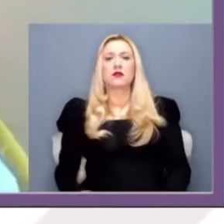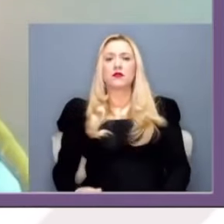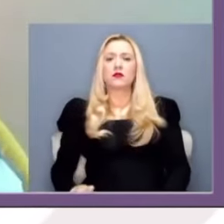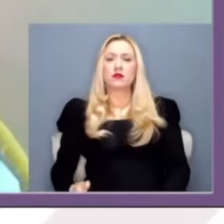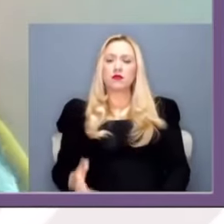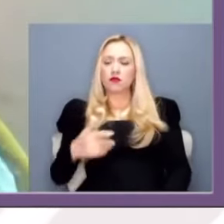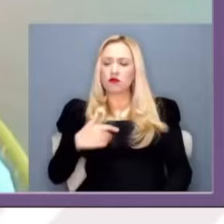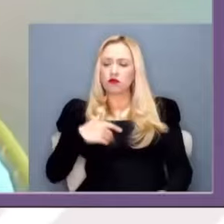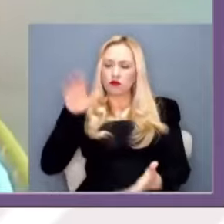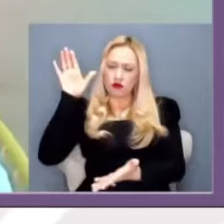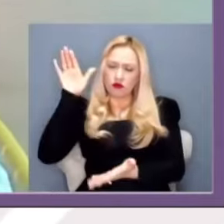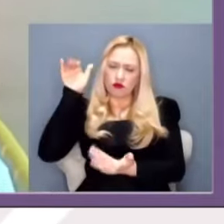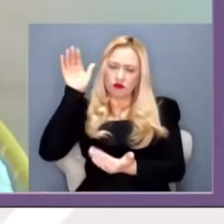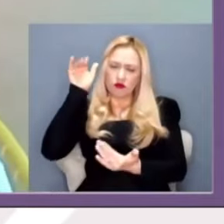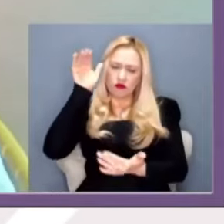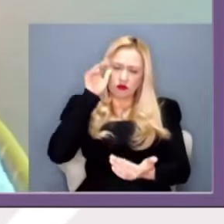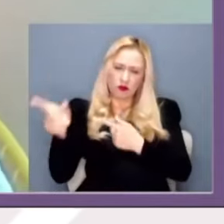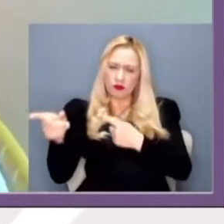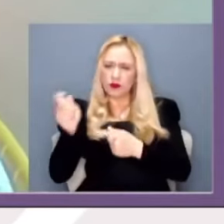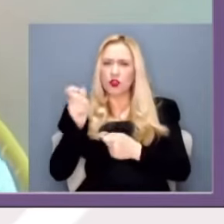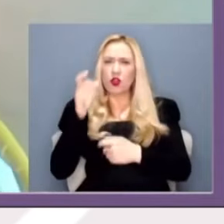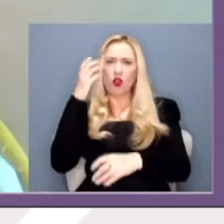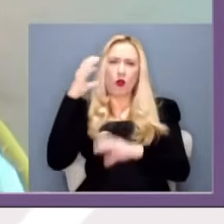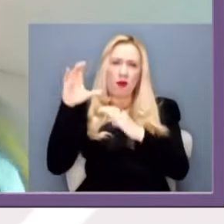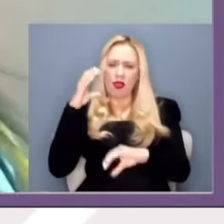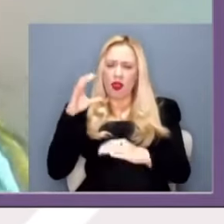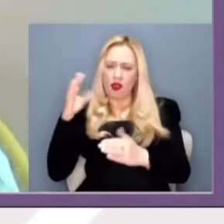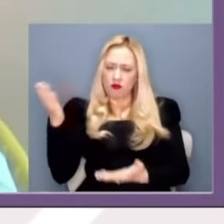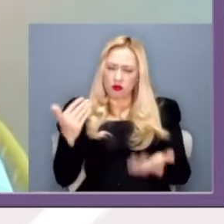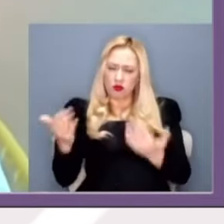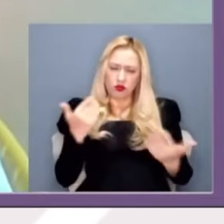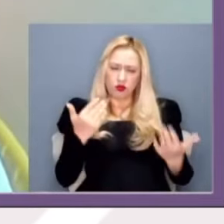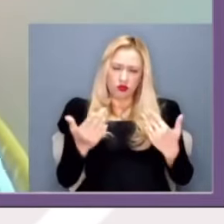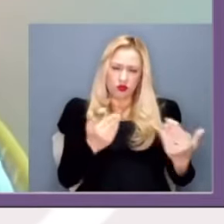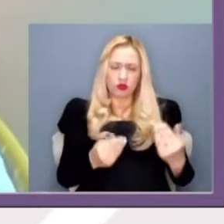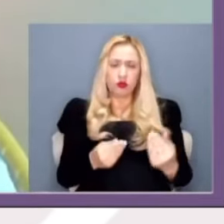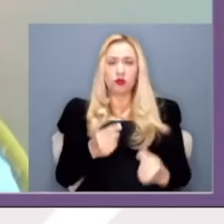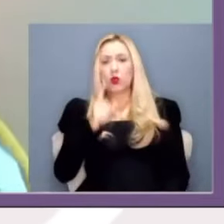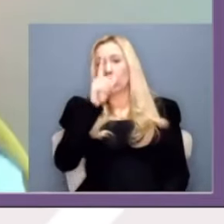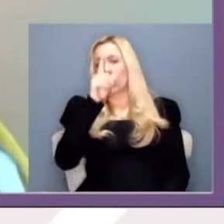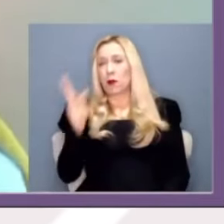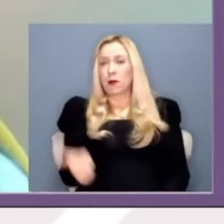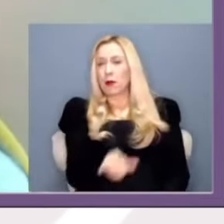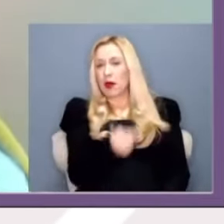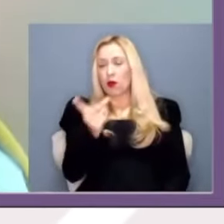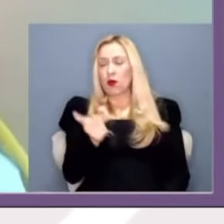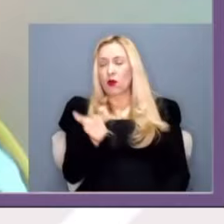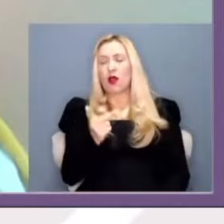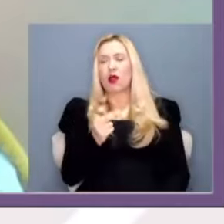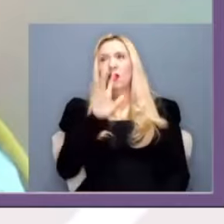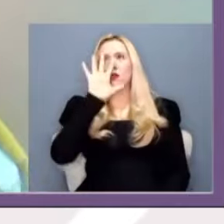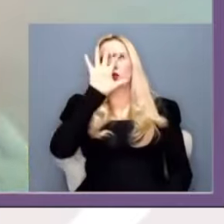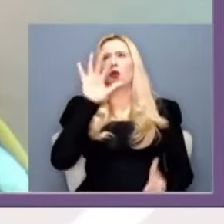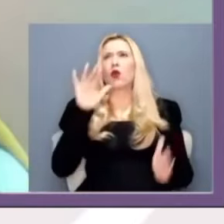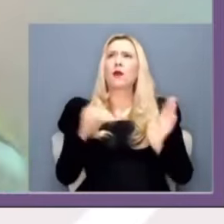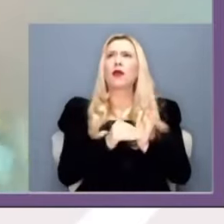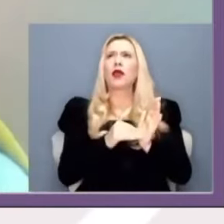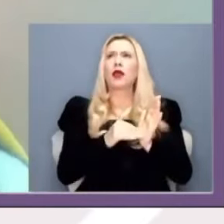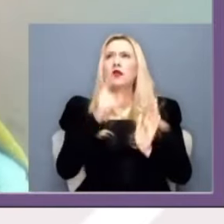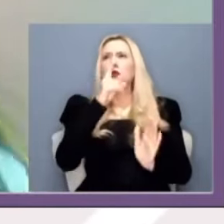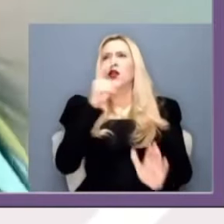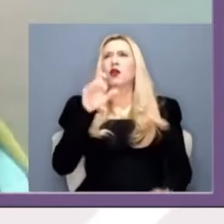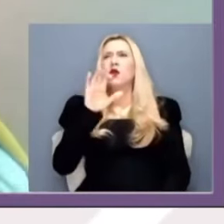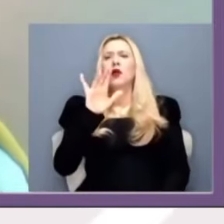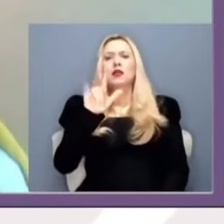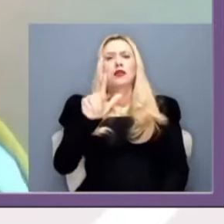que recabamos, por ejemplo, me gustaría resaltar que de una pregunta que contestaron 5,157